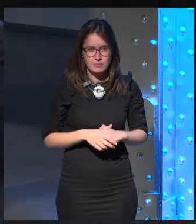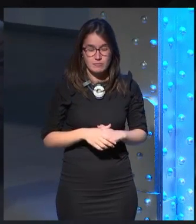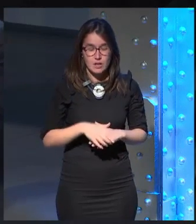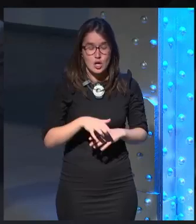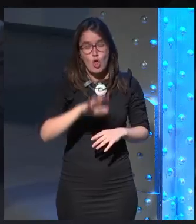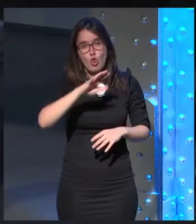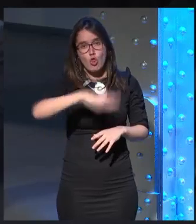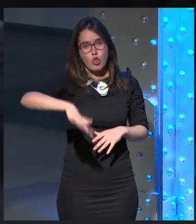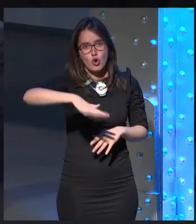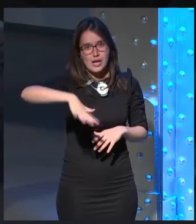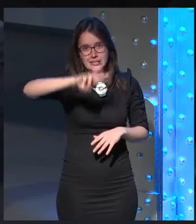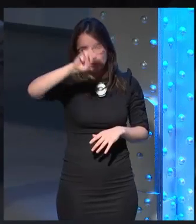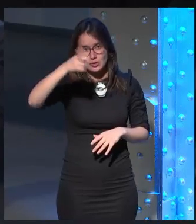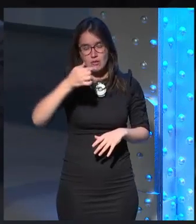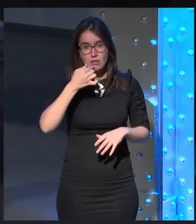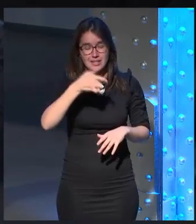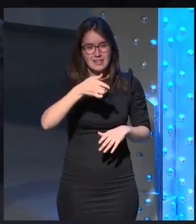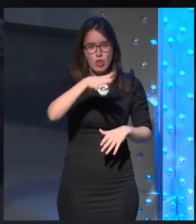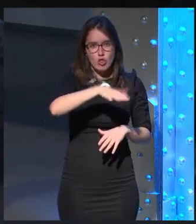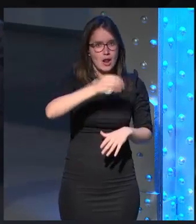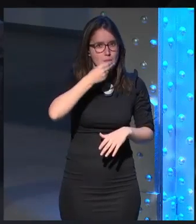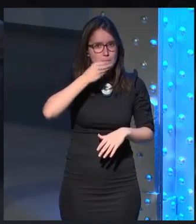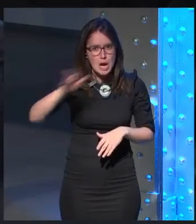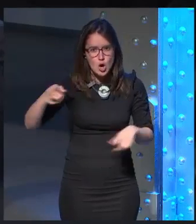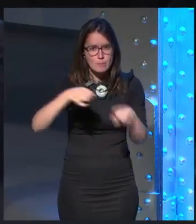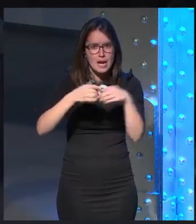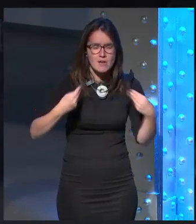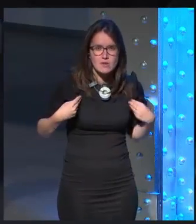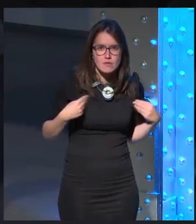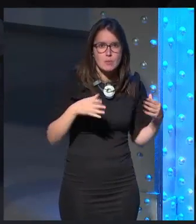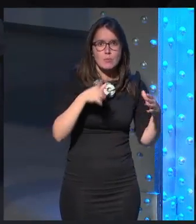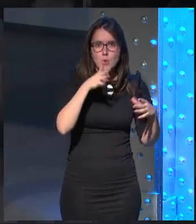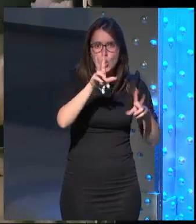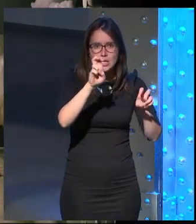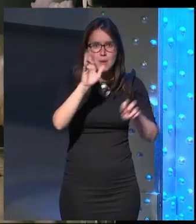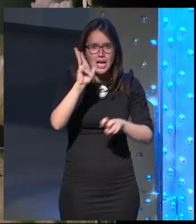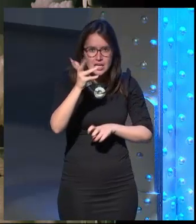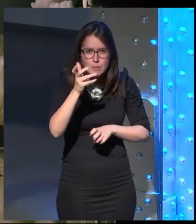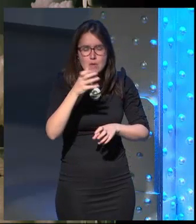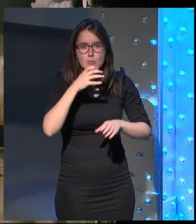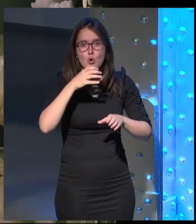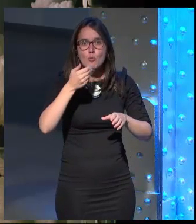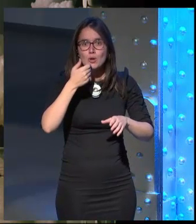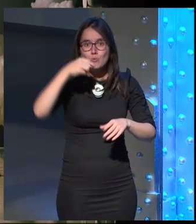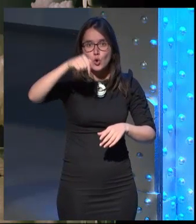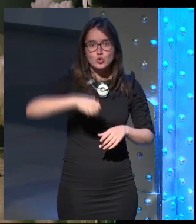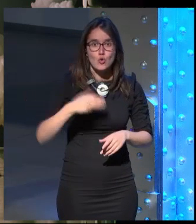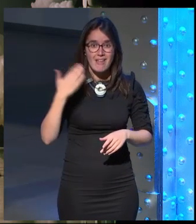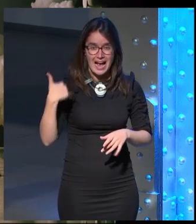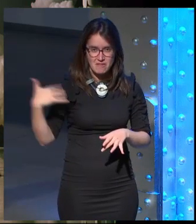Y hay otros sitios que dirías, esta es la mejor zona para vivir por el clima que tiene, como el sur de California, por